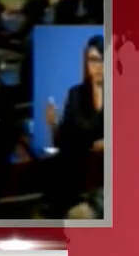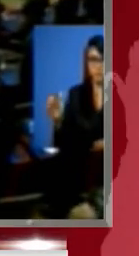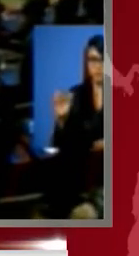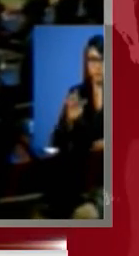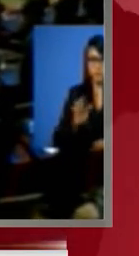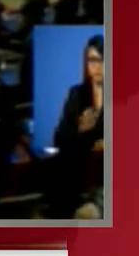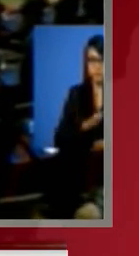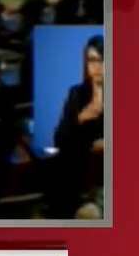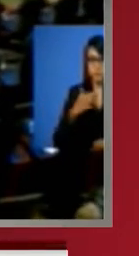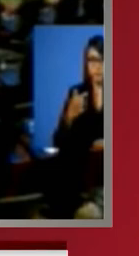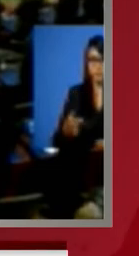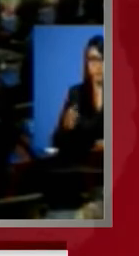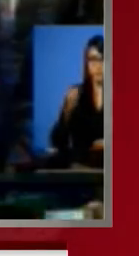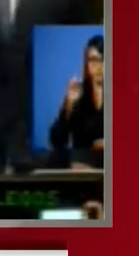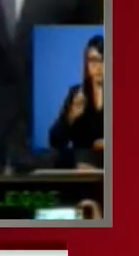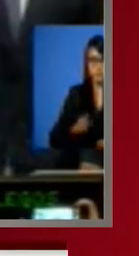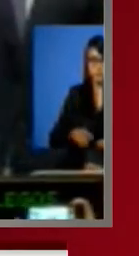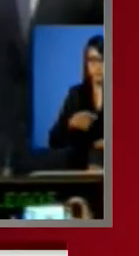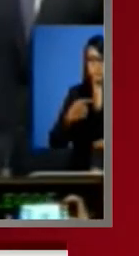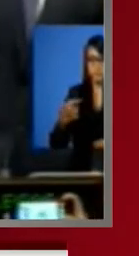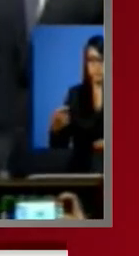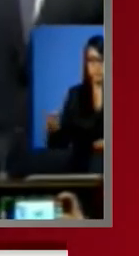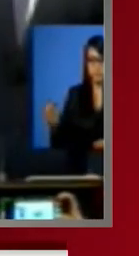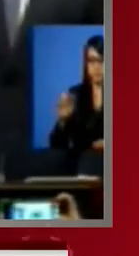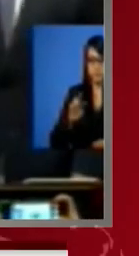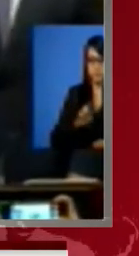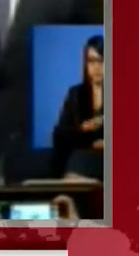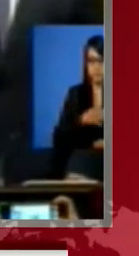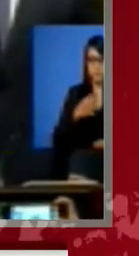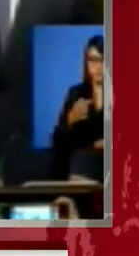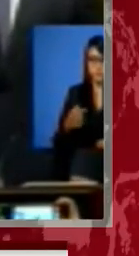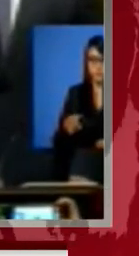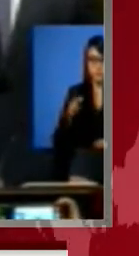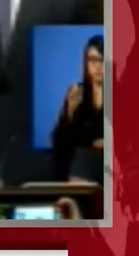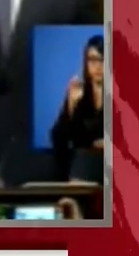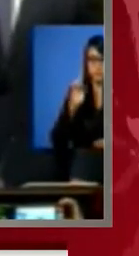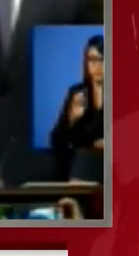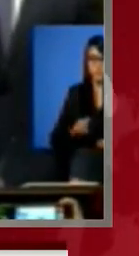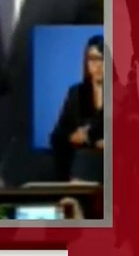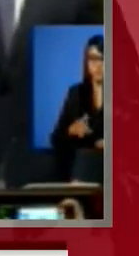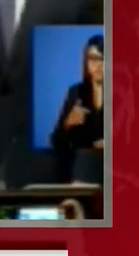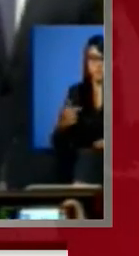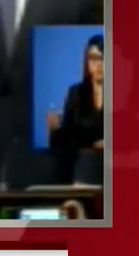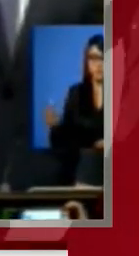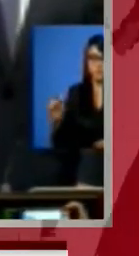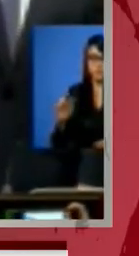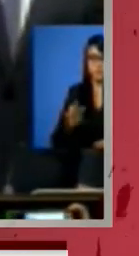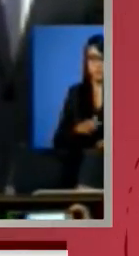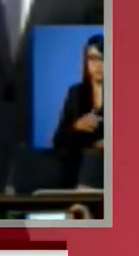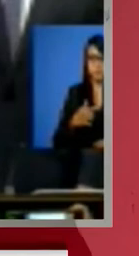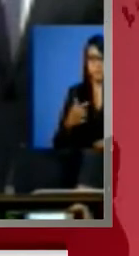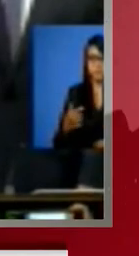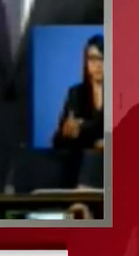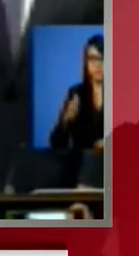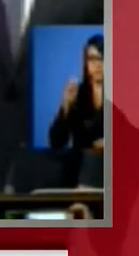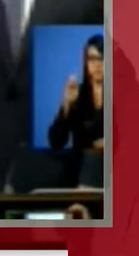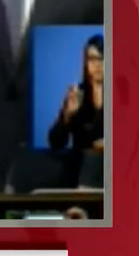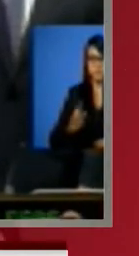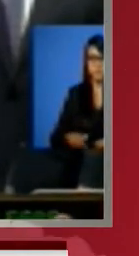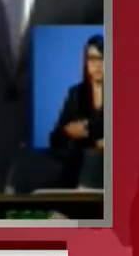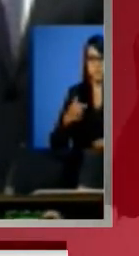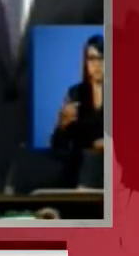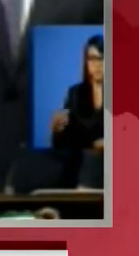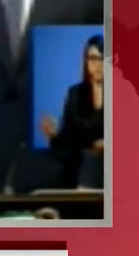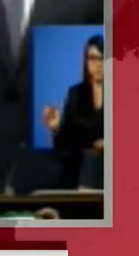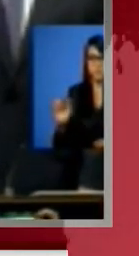delinear cuál es el país en el que se quiere vivir y cómo se va a poder financiar dos preguntas que hasta el momento han sido